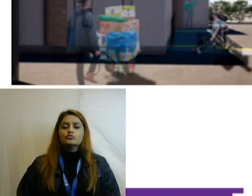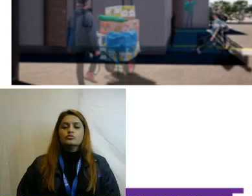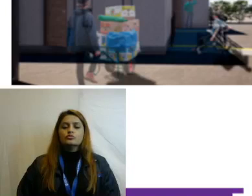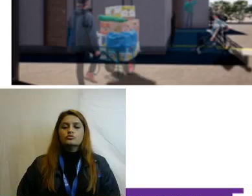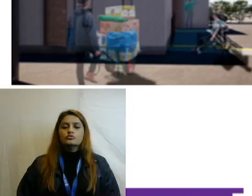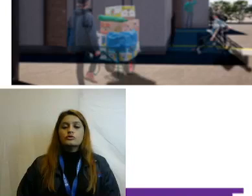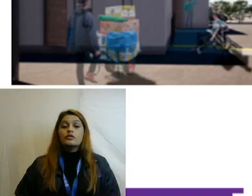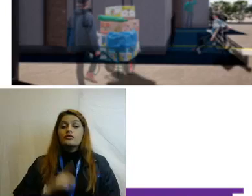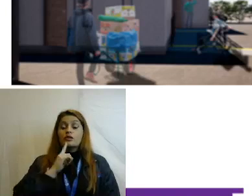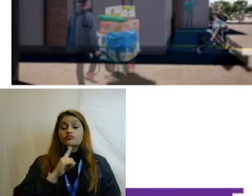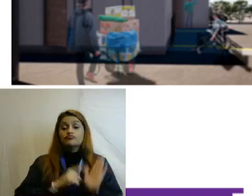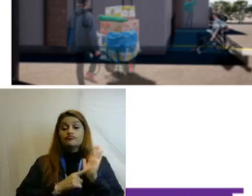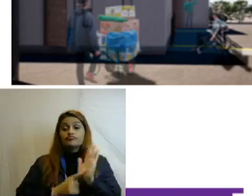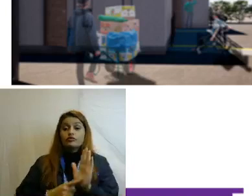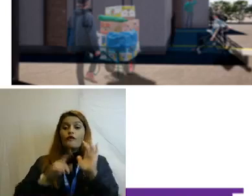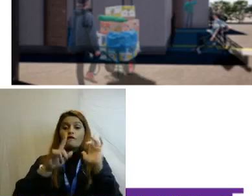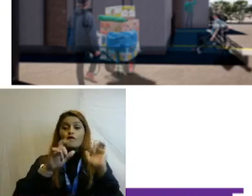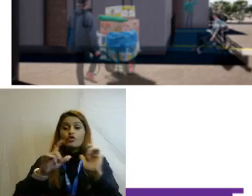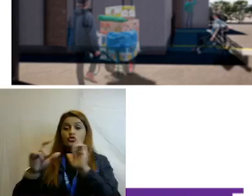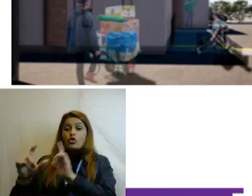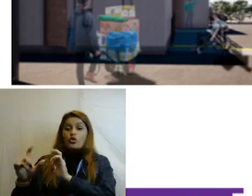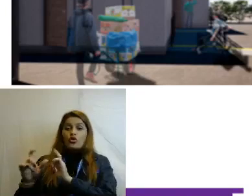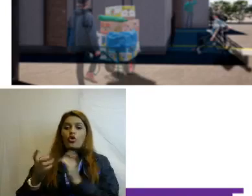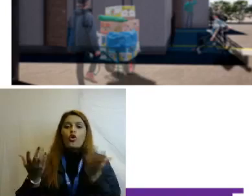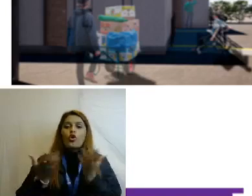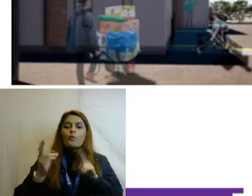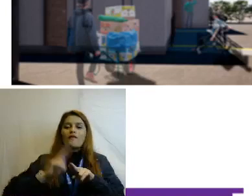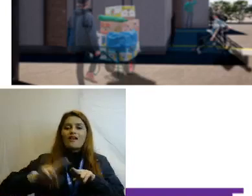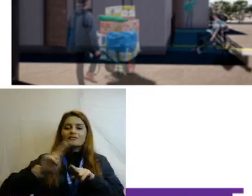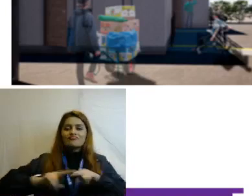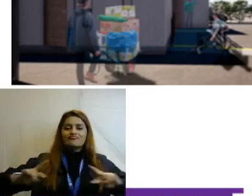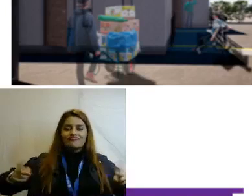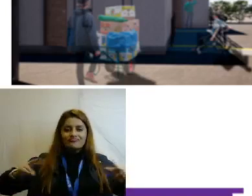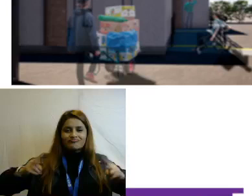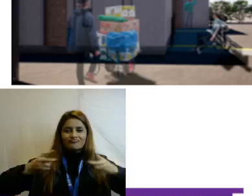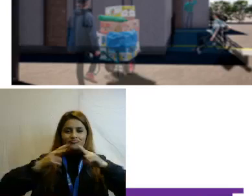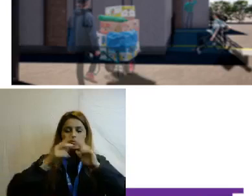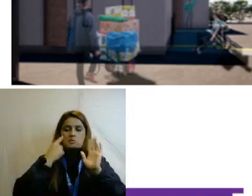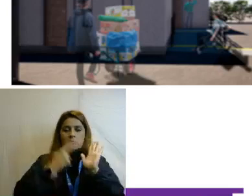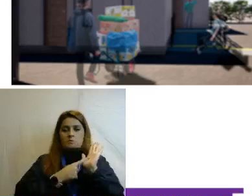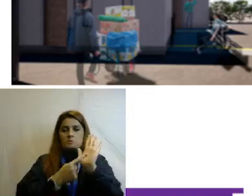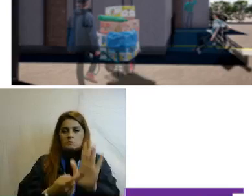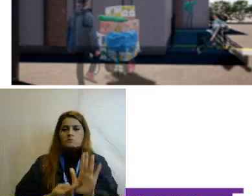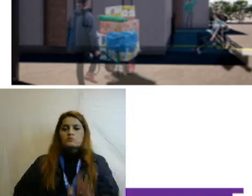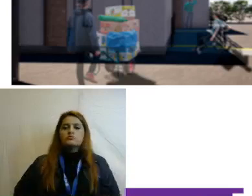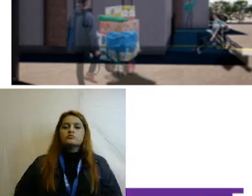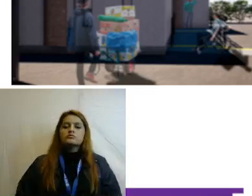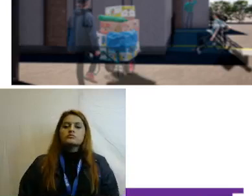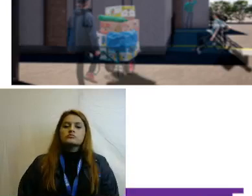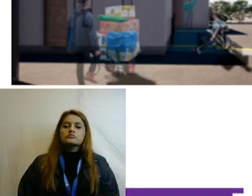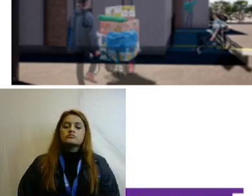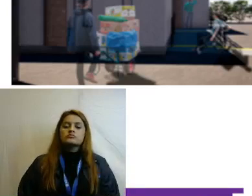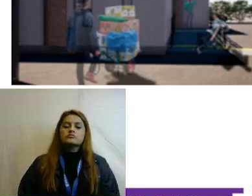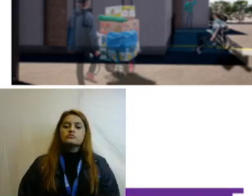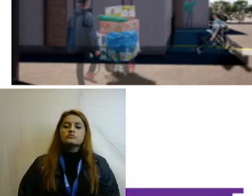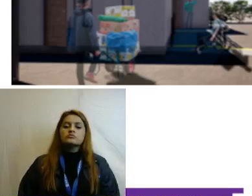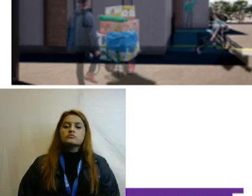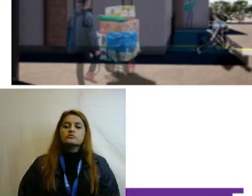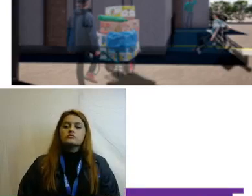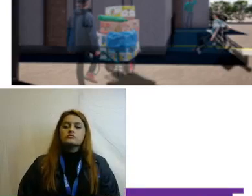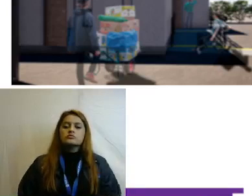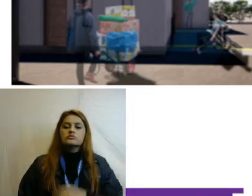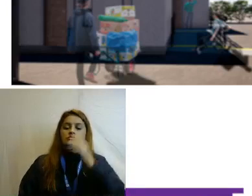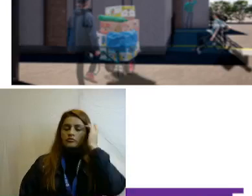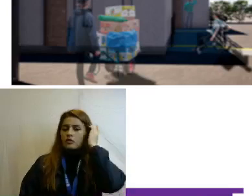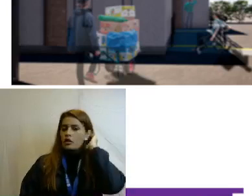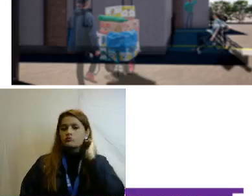algunas fotos referenciales de las sedes, que son las sedes más o menos estándar, de casi 90 metros cuadrados, con los distintos